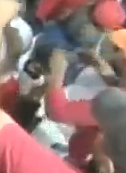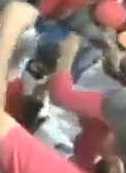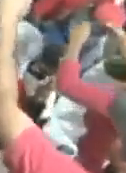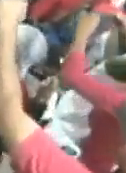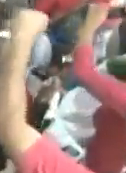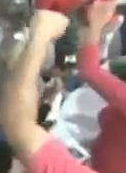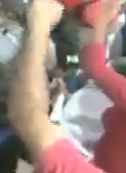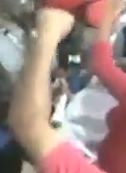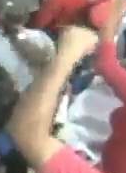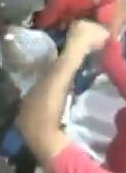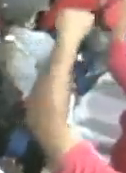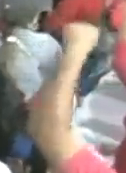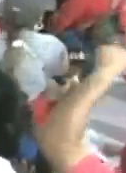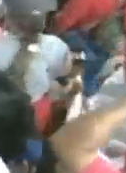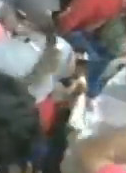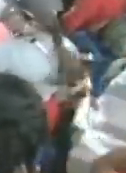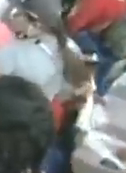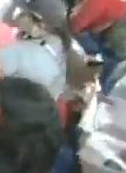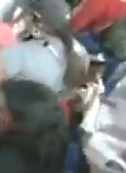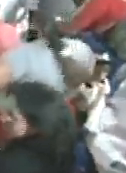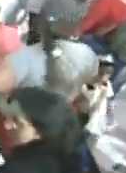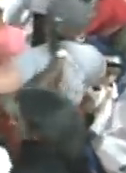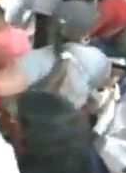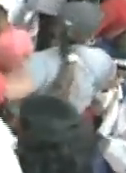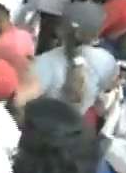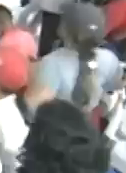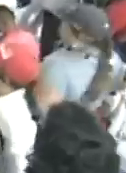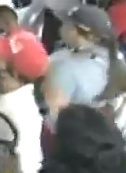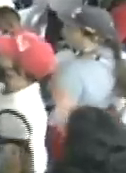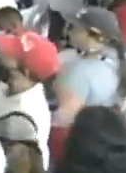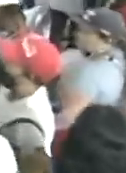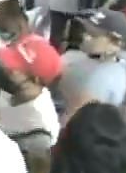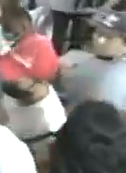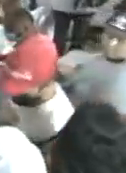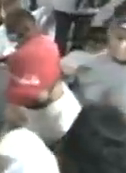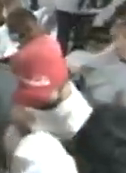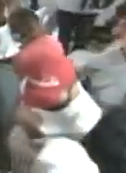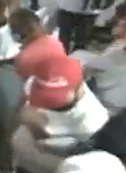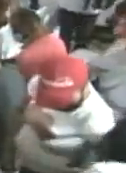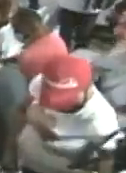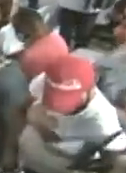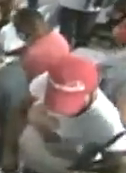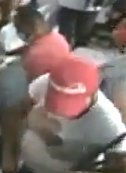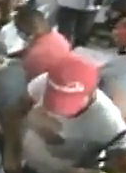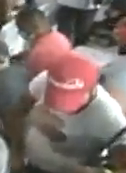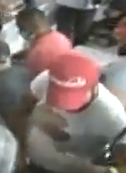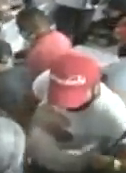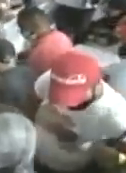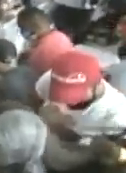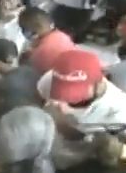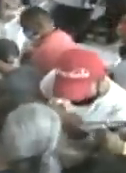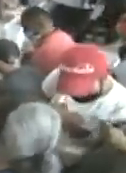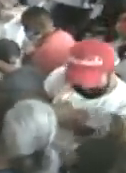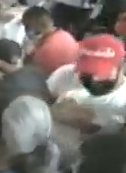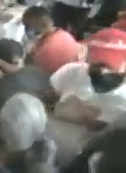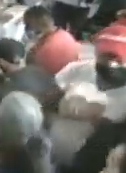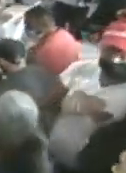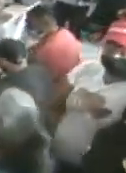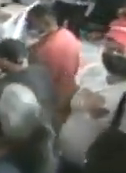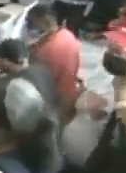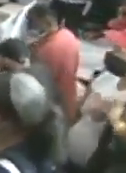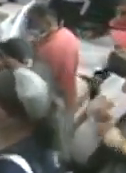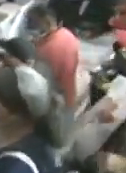los edificios y con ellos también se estarán buscando todas las soluciones pertinentes para atender los casos de desalojos forzosos